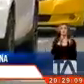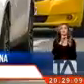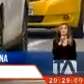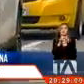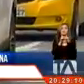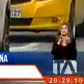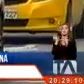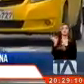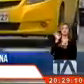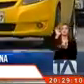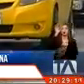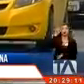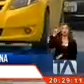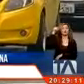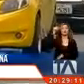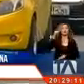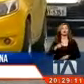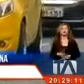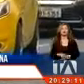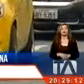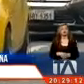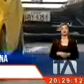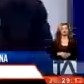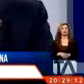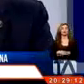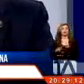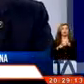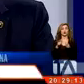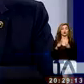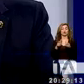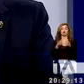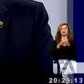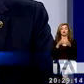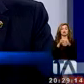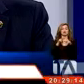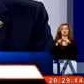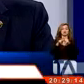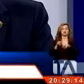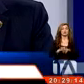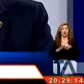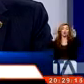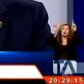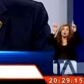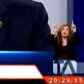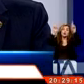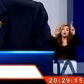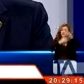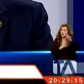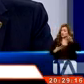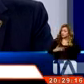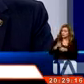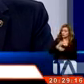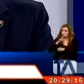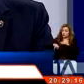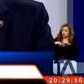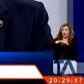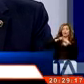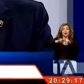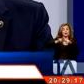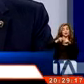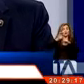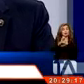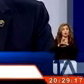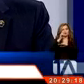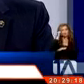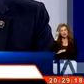con representantes del gobierno y los agremiados. Y ojalá el presidente de la Federación Nacional de Taxistas del Ecuador en esta parte